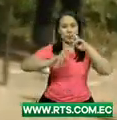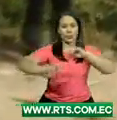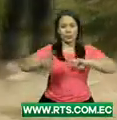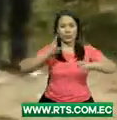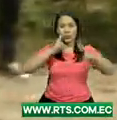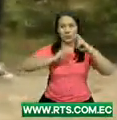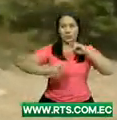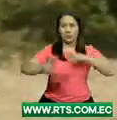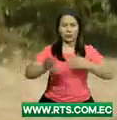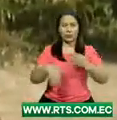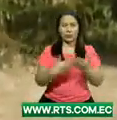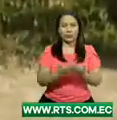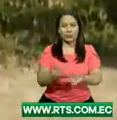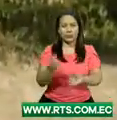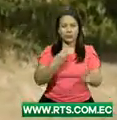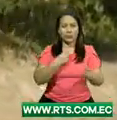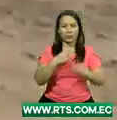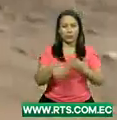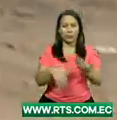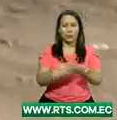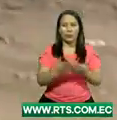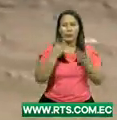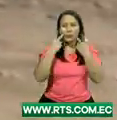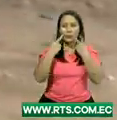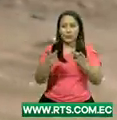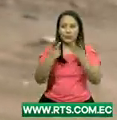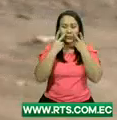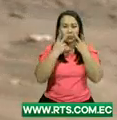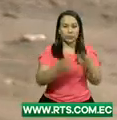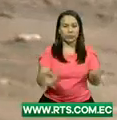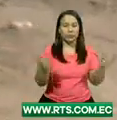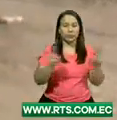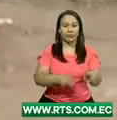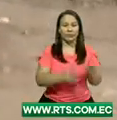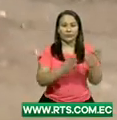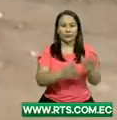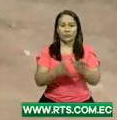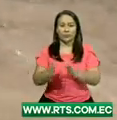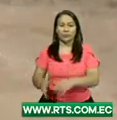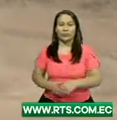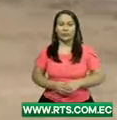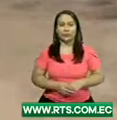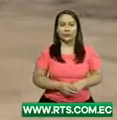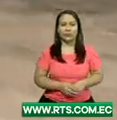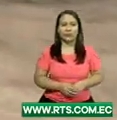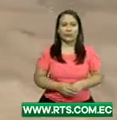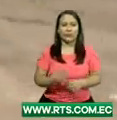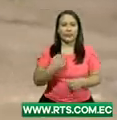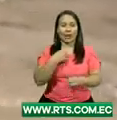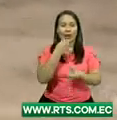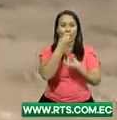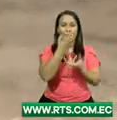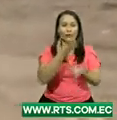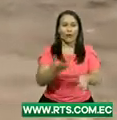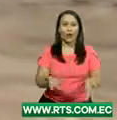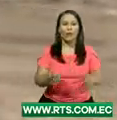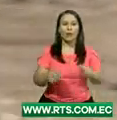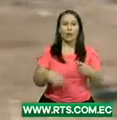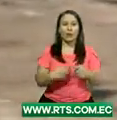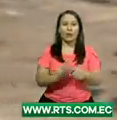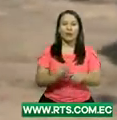ejecución de ese proyecto también pone a los quichuas de santa clara a la defensiva y advierten estarán en vigilia permanente